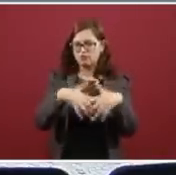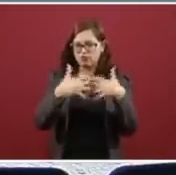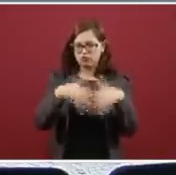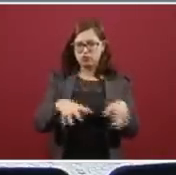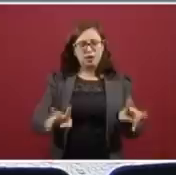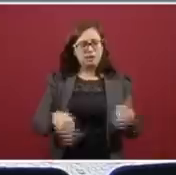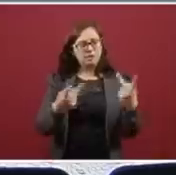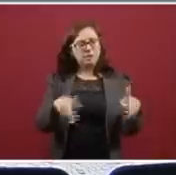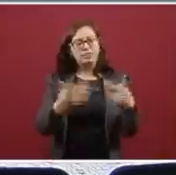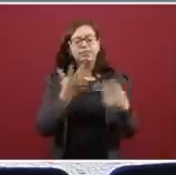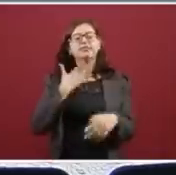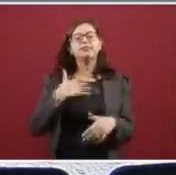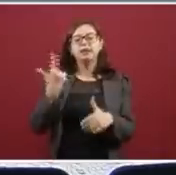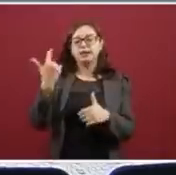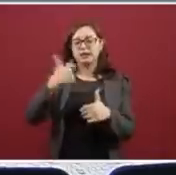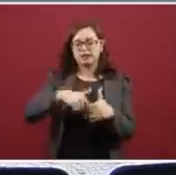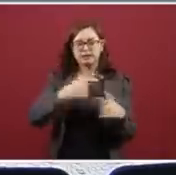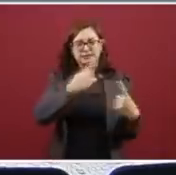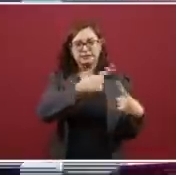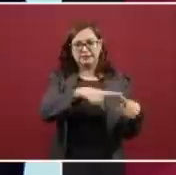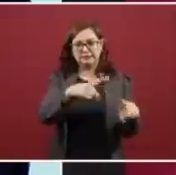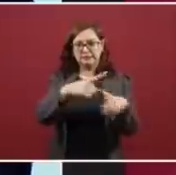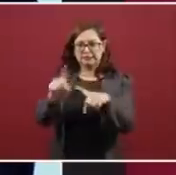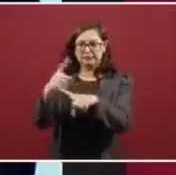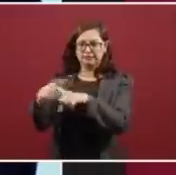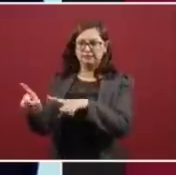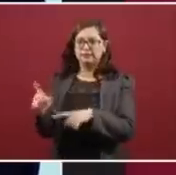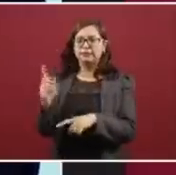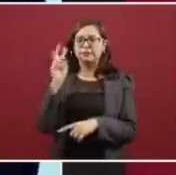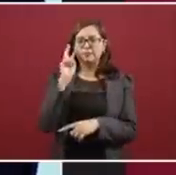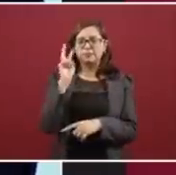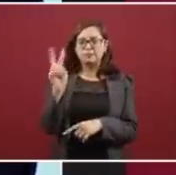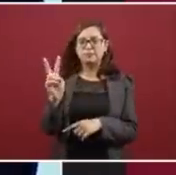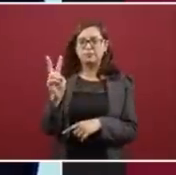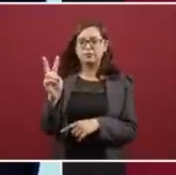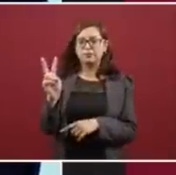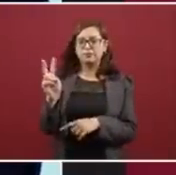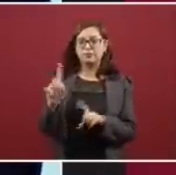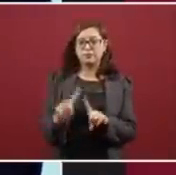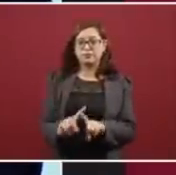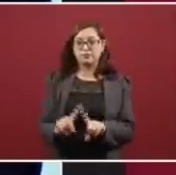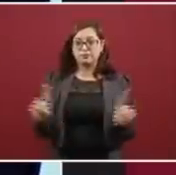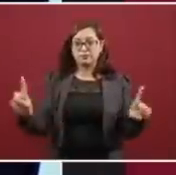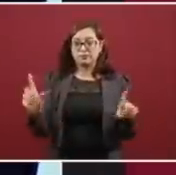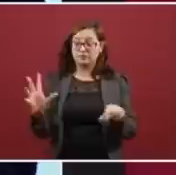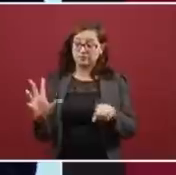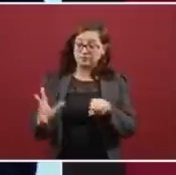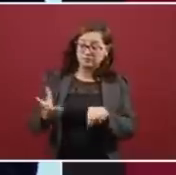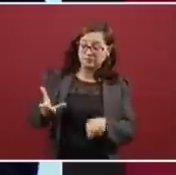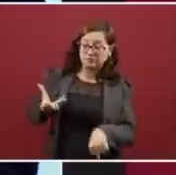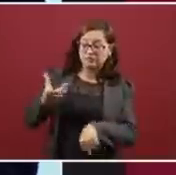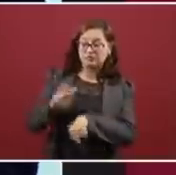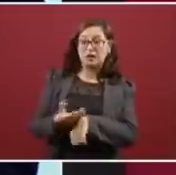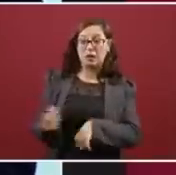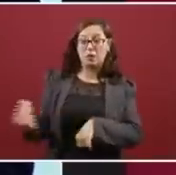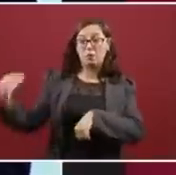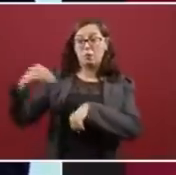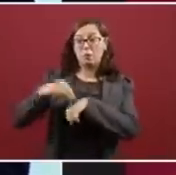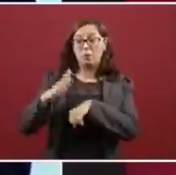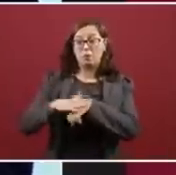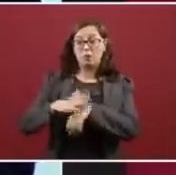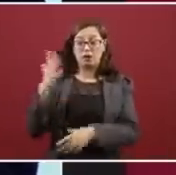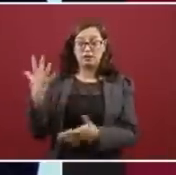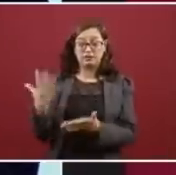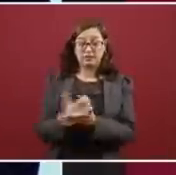expendiendo combustible a los consumidores y vemos que el diferencial el indicador de ganancia de